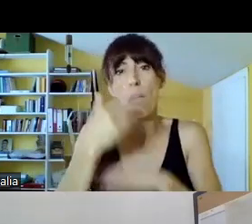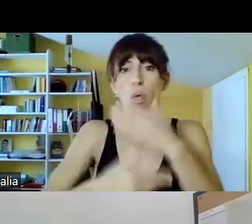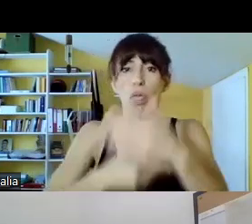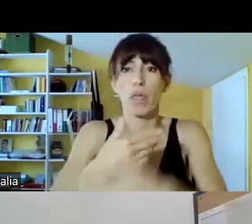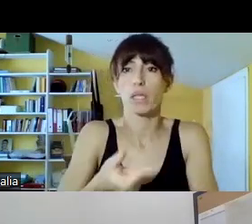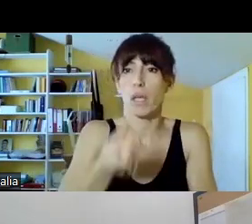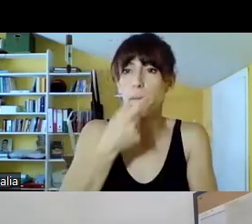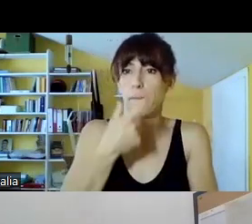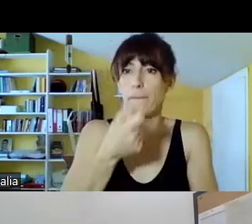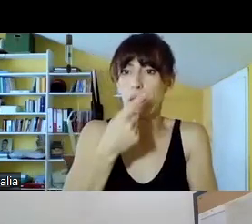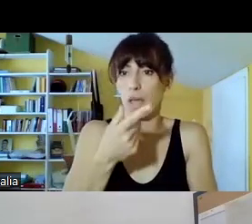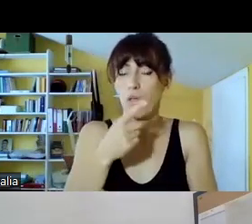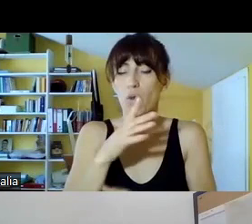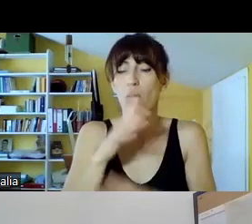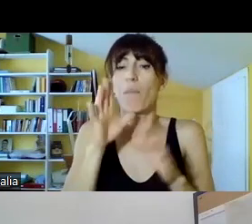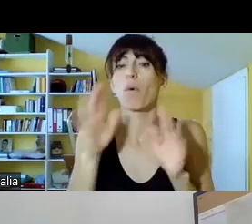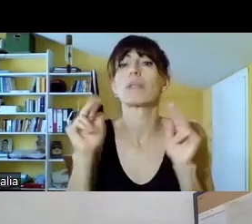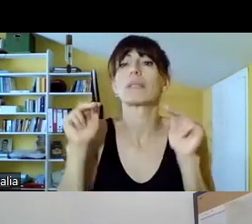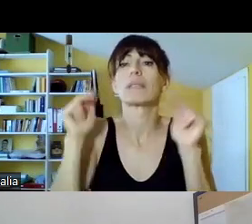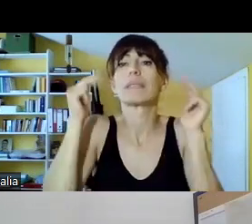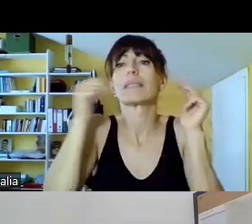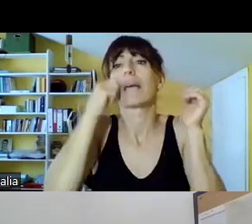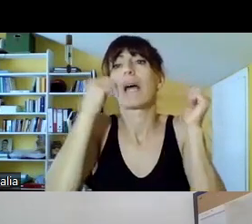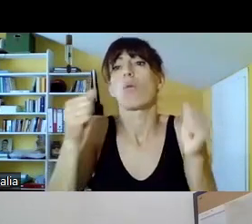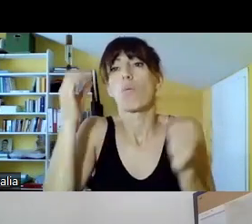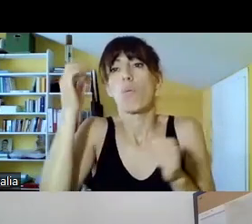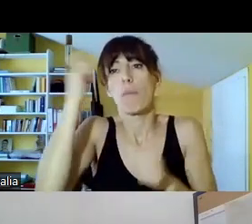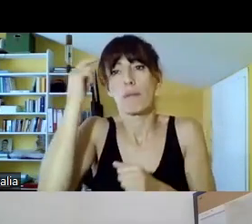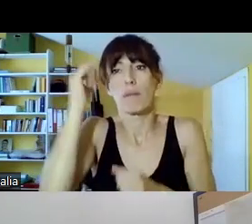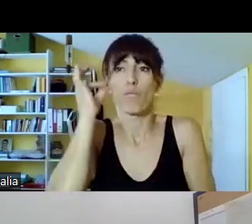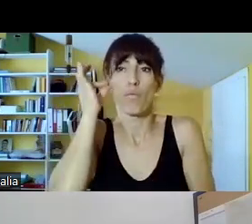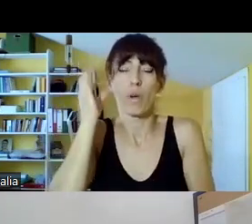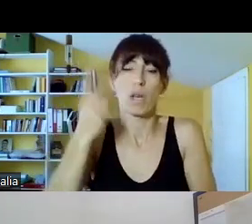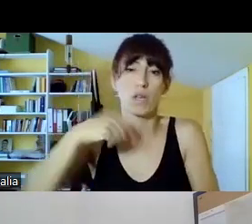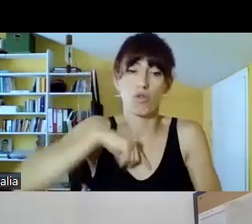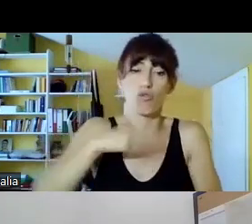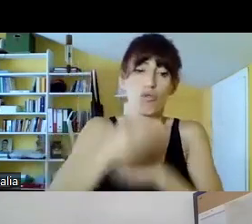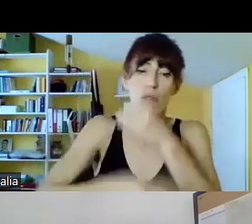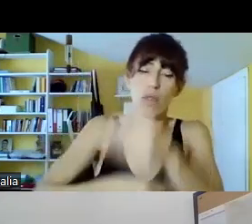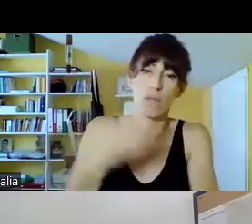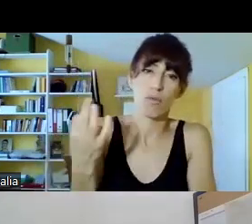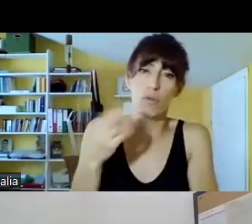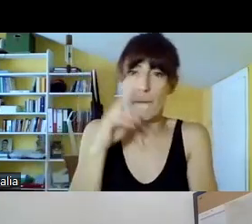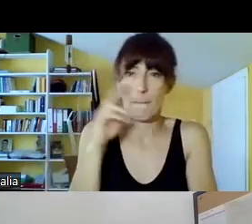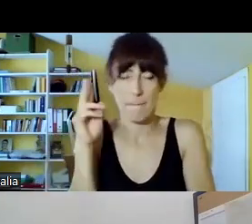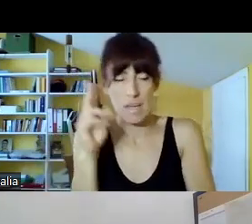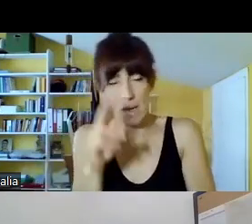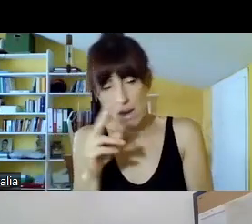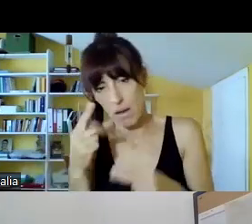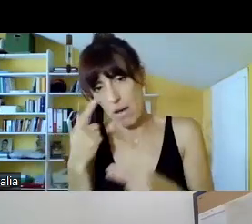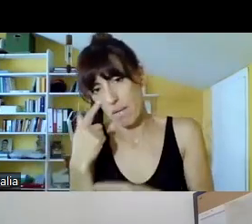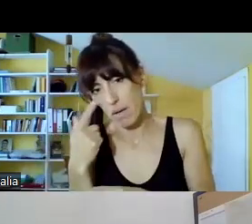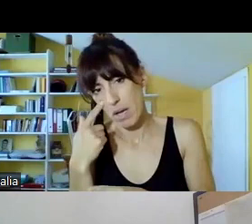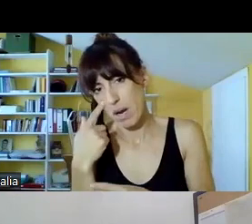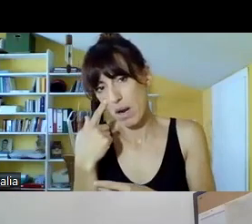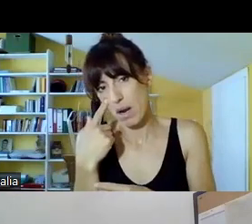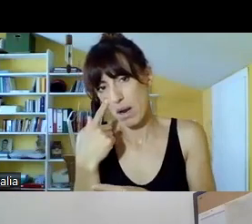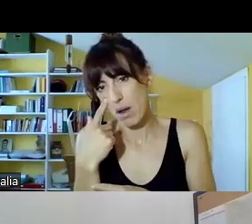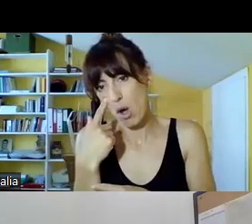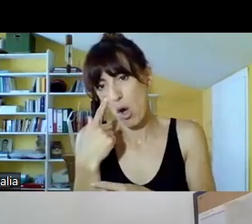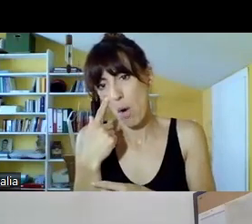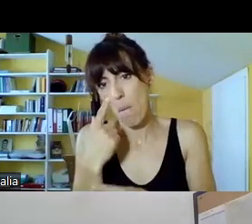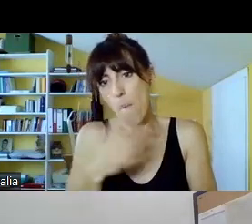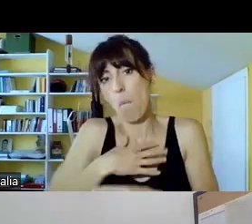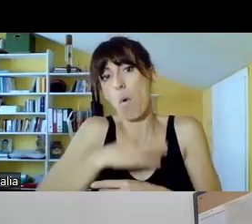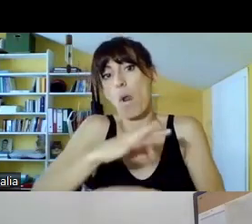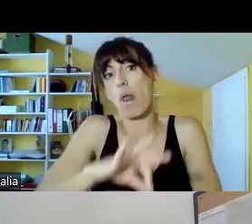salud mental de las mujeres, lo que hicimos fue mirar hasta qué punto la probabilidad de que una mujer